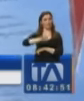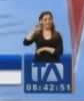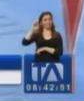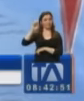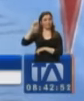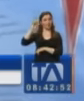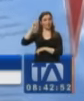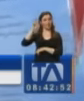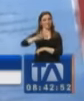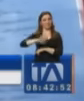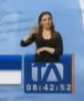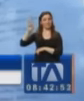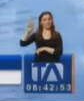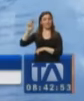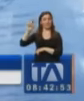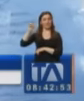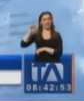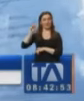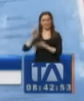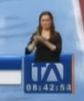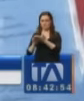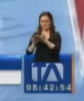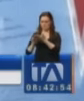hace correcciones a su misma letra.